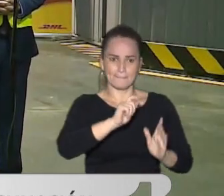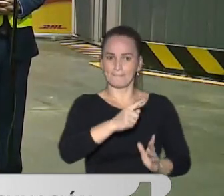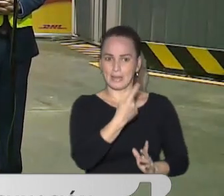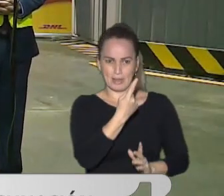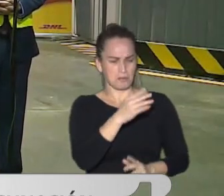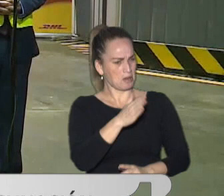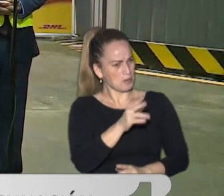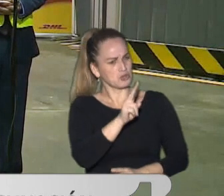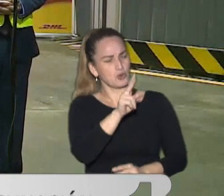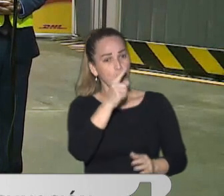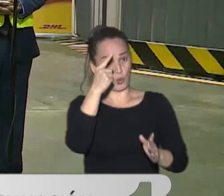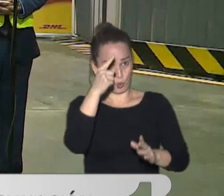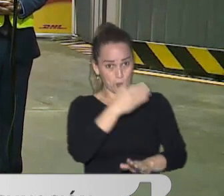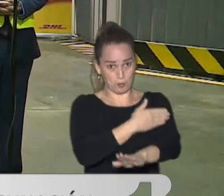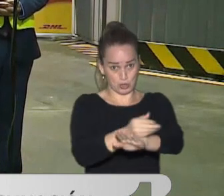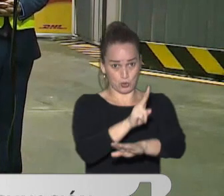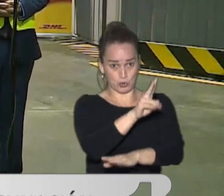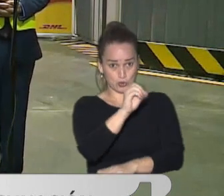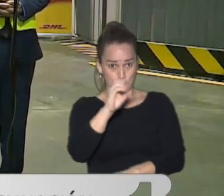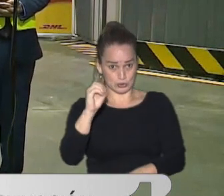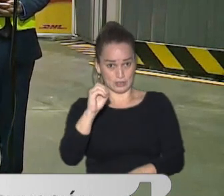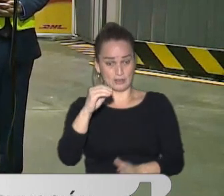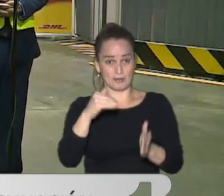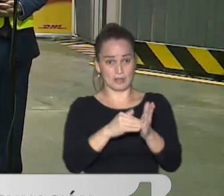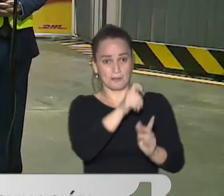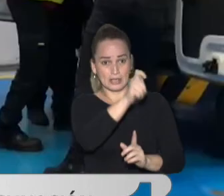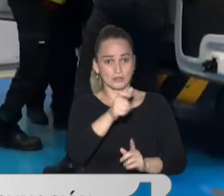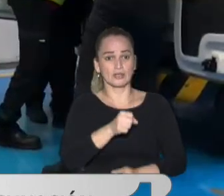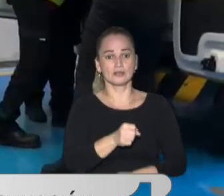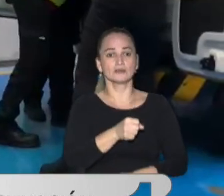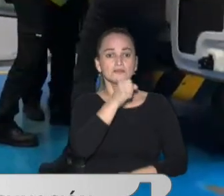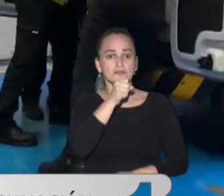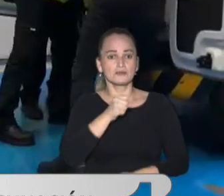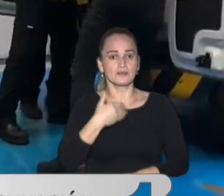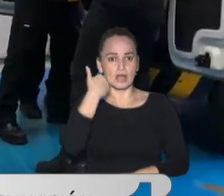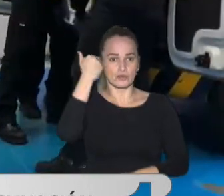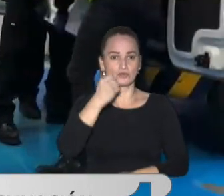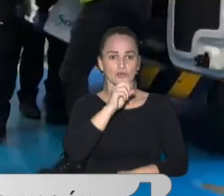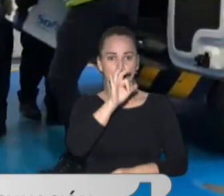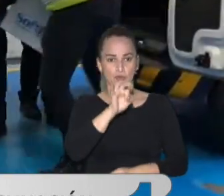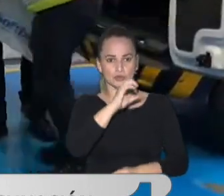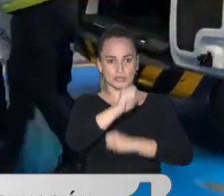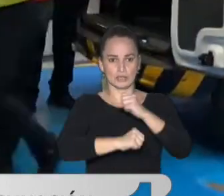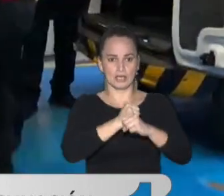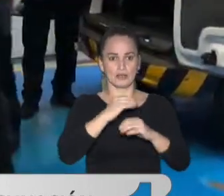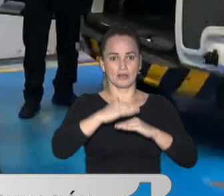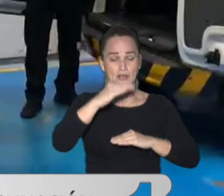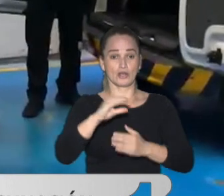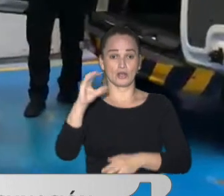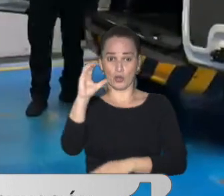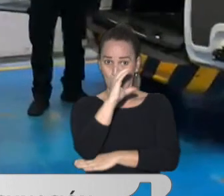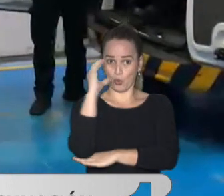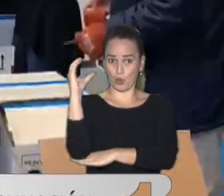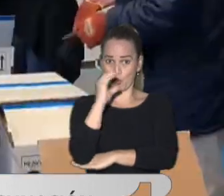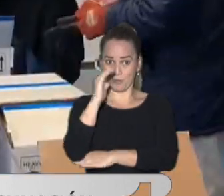de 1.200.000 personas mayores de 80 años. Hasta el momento han llegado a Colombia